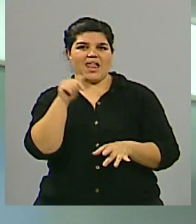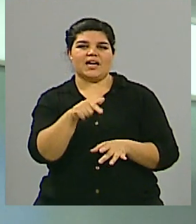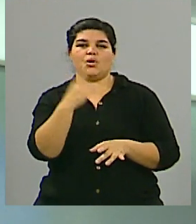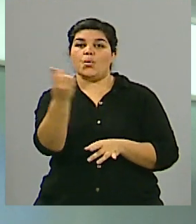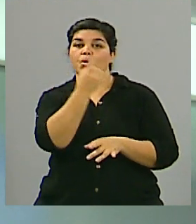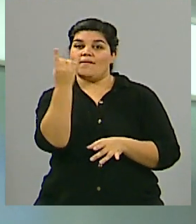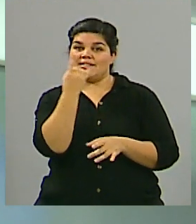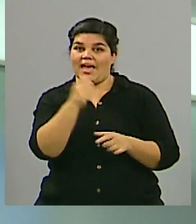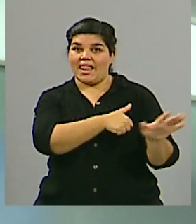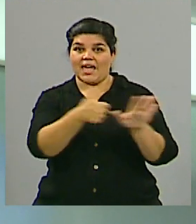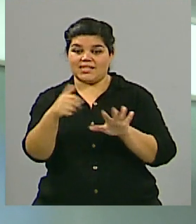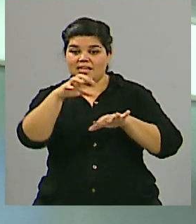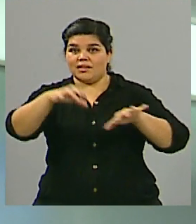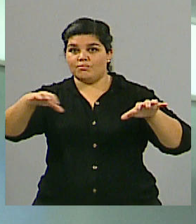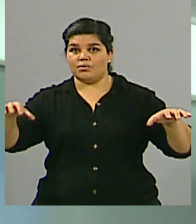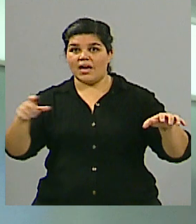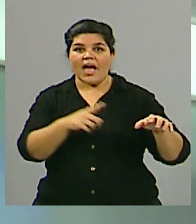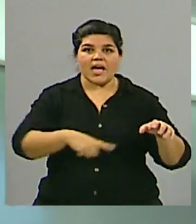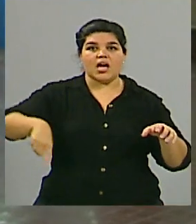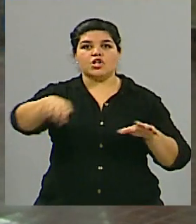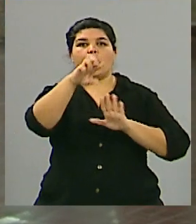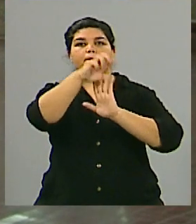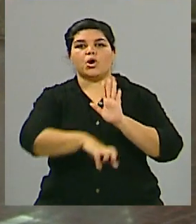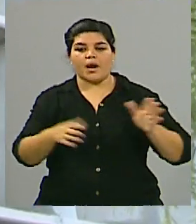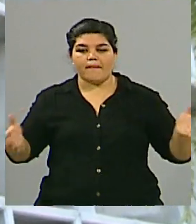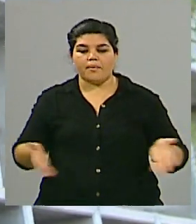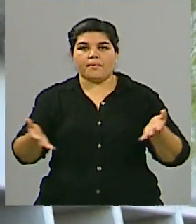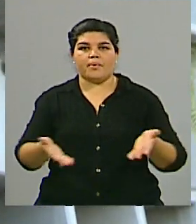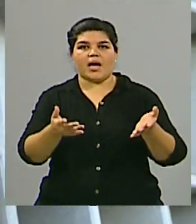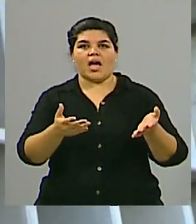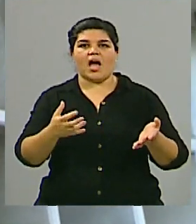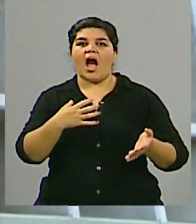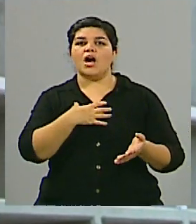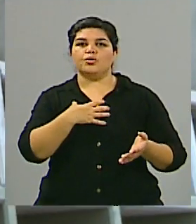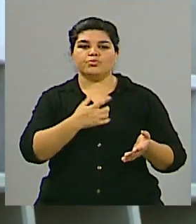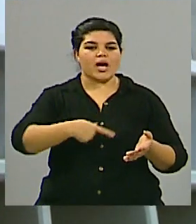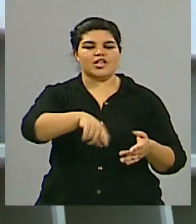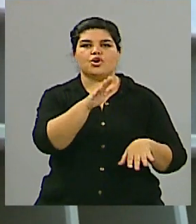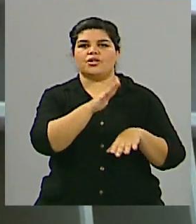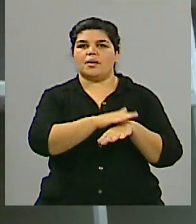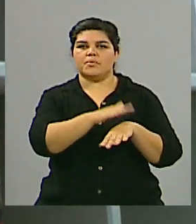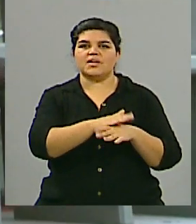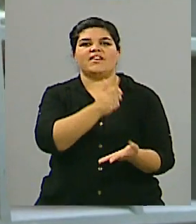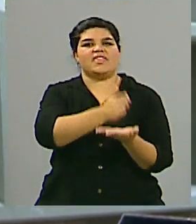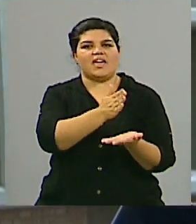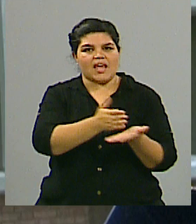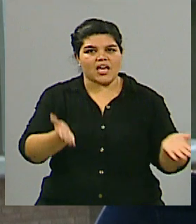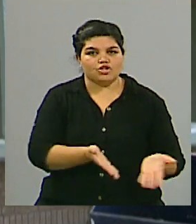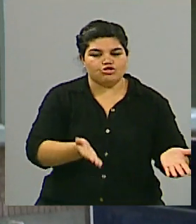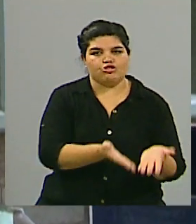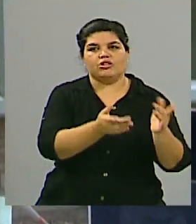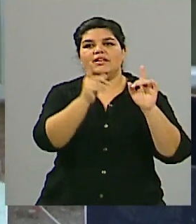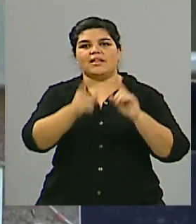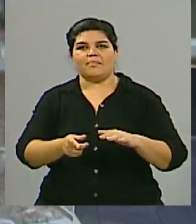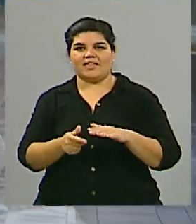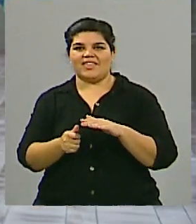de la universidad, existen programas de estudiantes promotores de derecho, existen programas en formación de género, existen